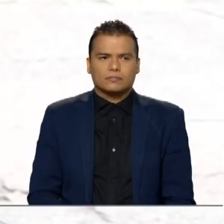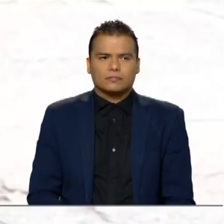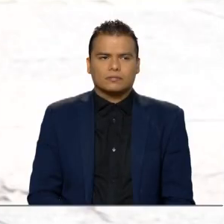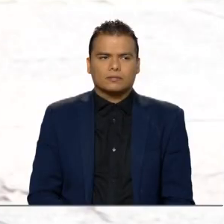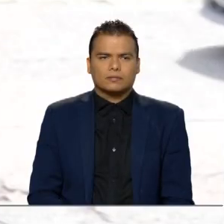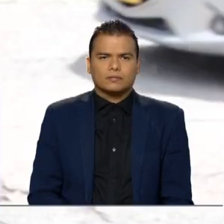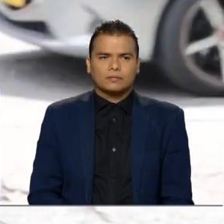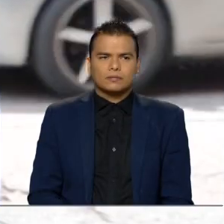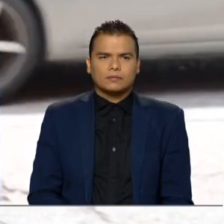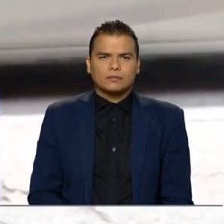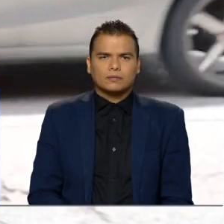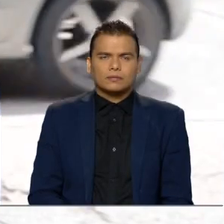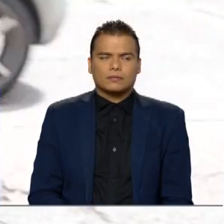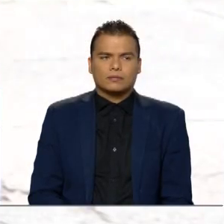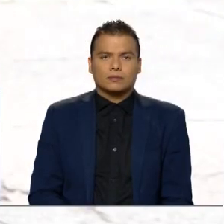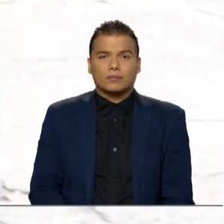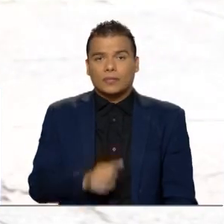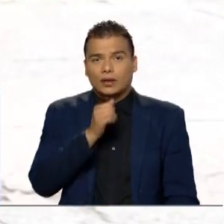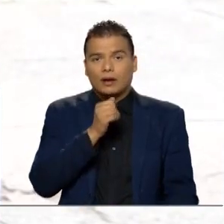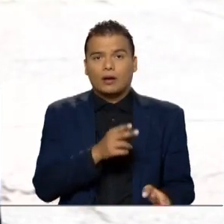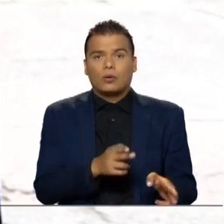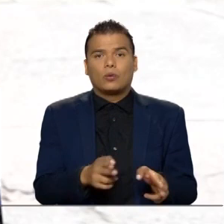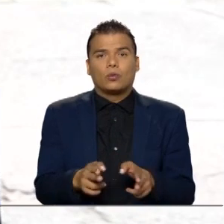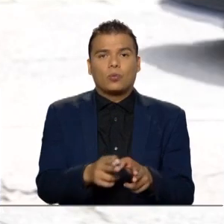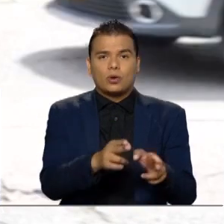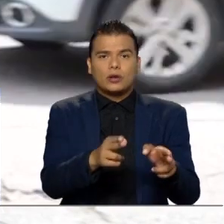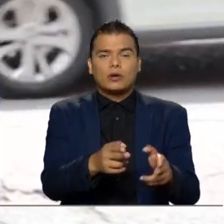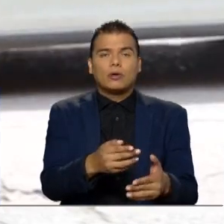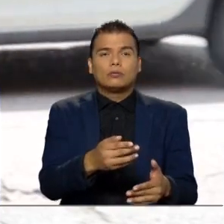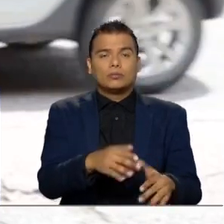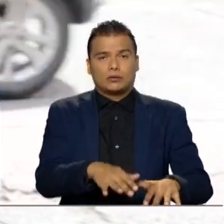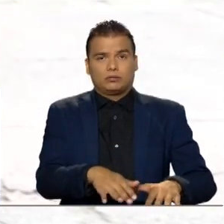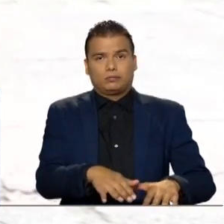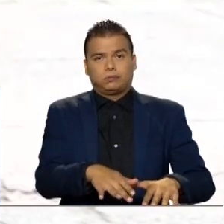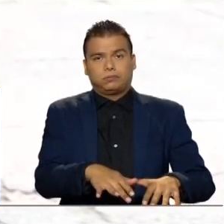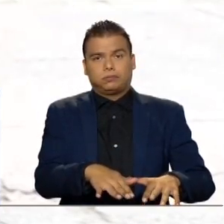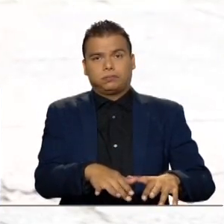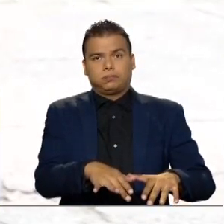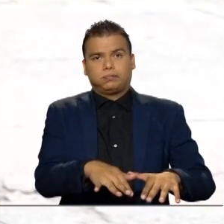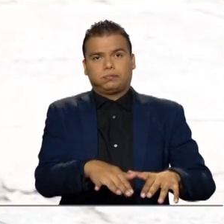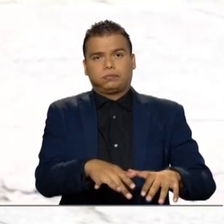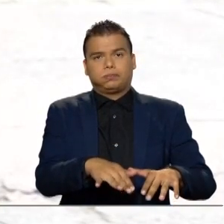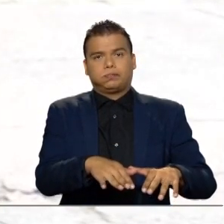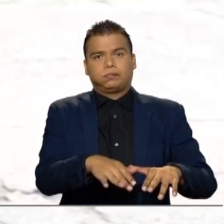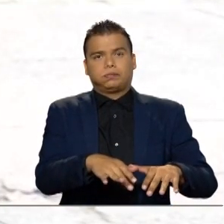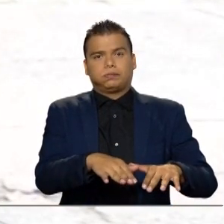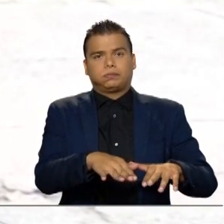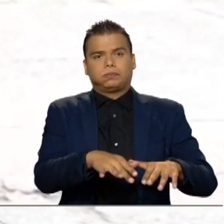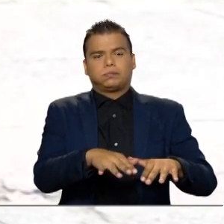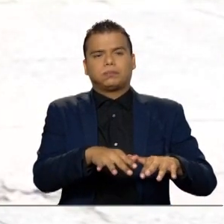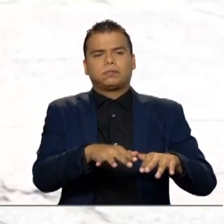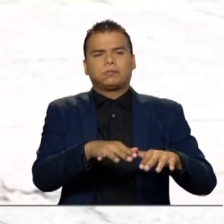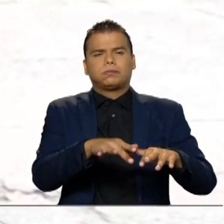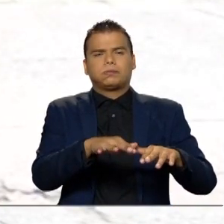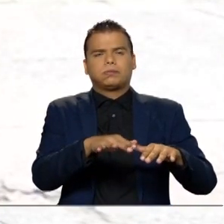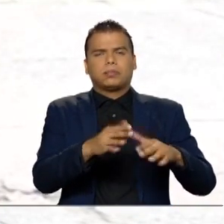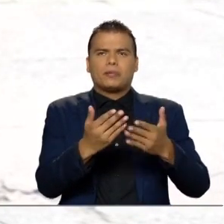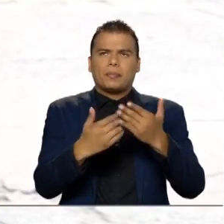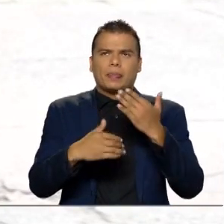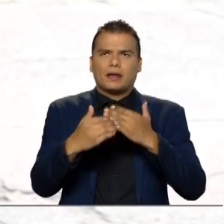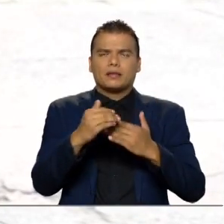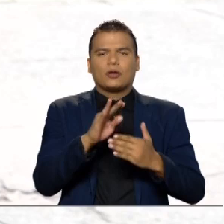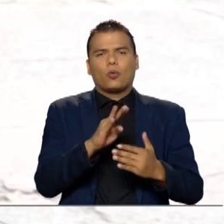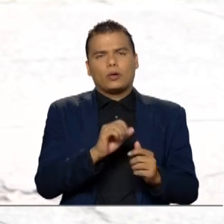El río está aumentando paulatinamente hasta las 7 de la mañana que hicimos el último monitoreo, estaba en 4 metros,